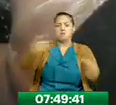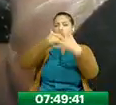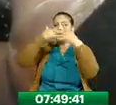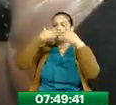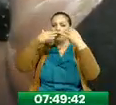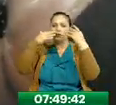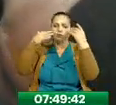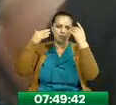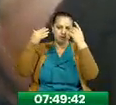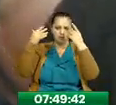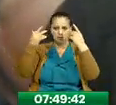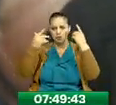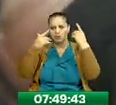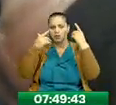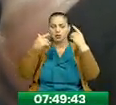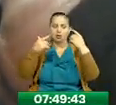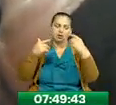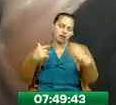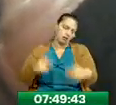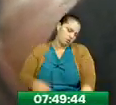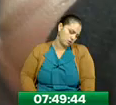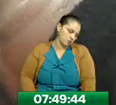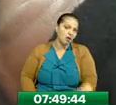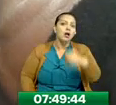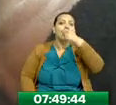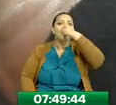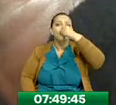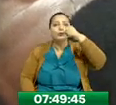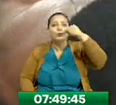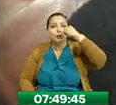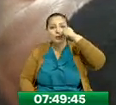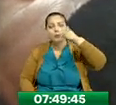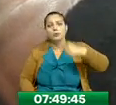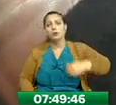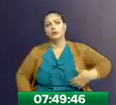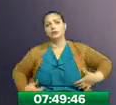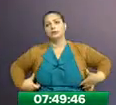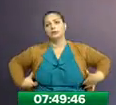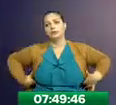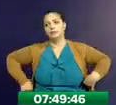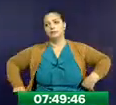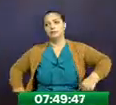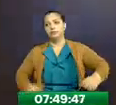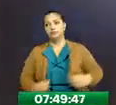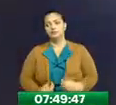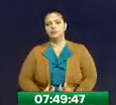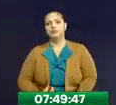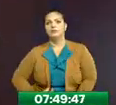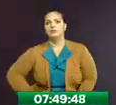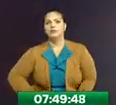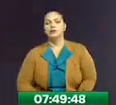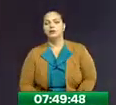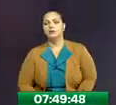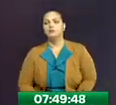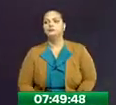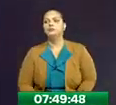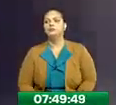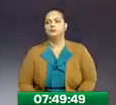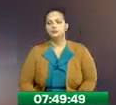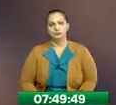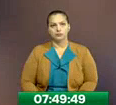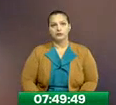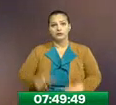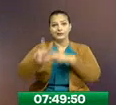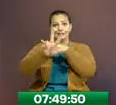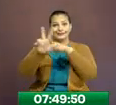casi se mueren, ahogándose ahí en esas cosas, se vienen a drogarse ellos bastante. Pese a ello, uno de los supuestos asaltantes fue capturado